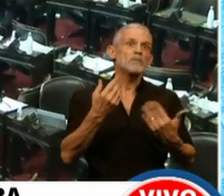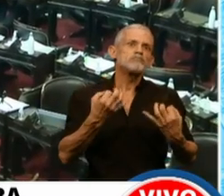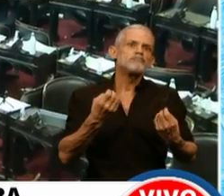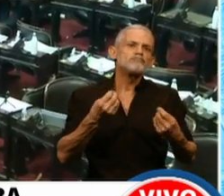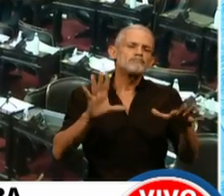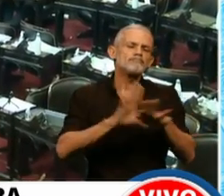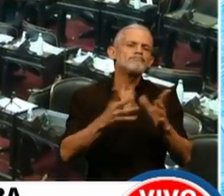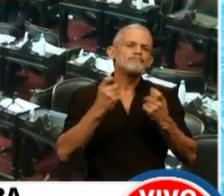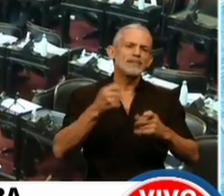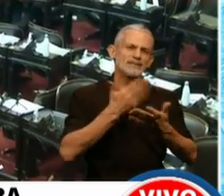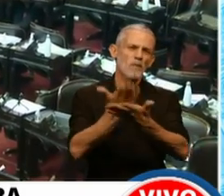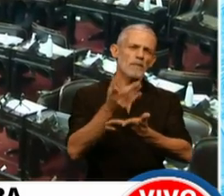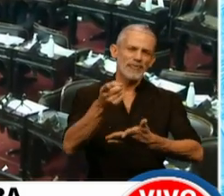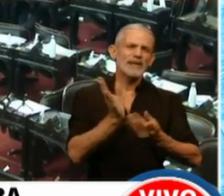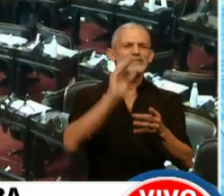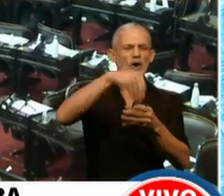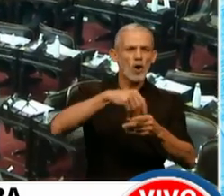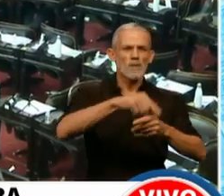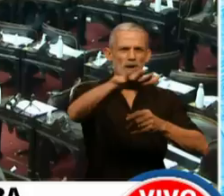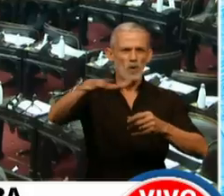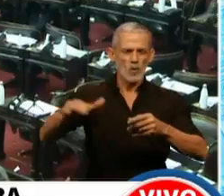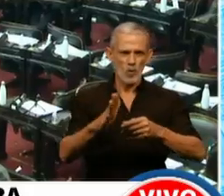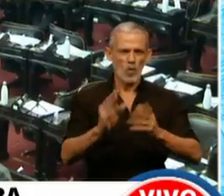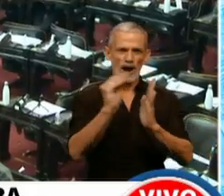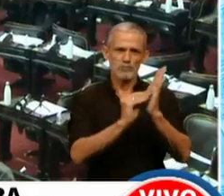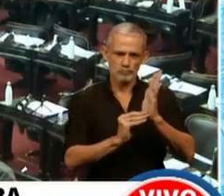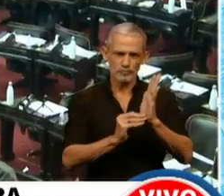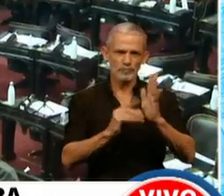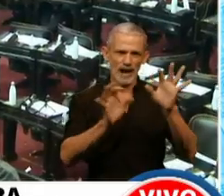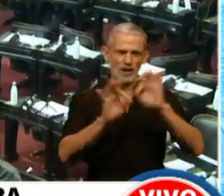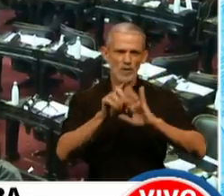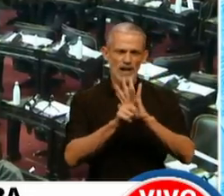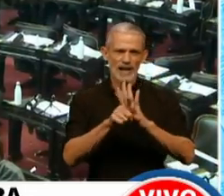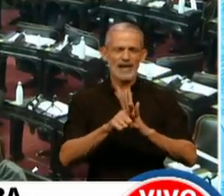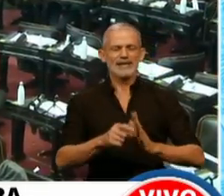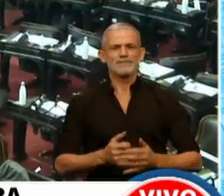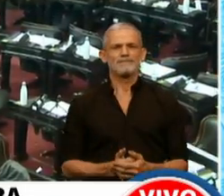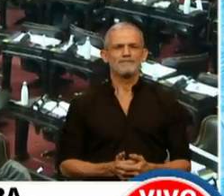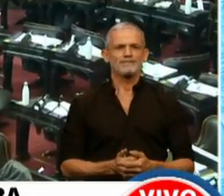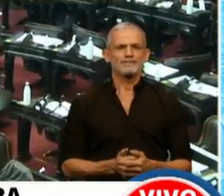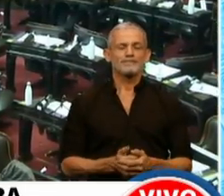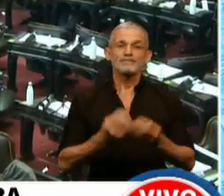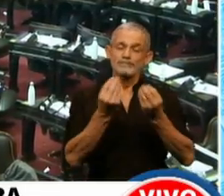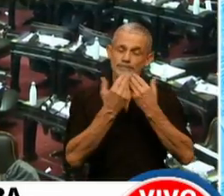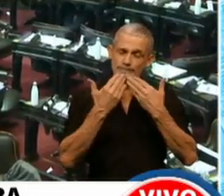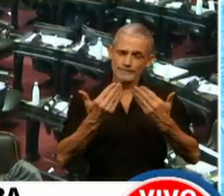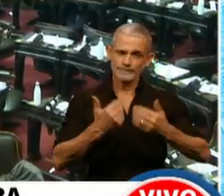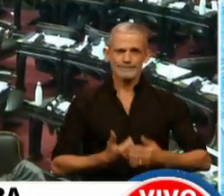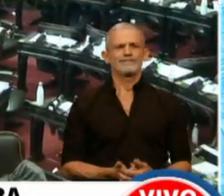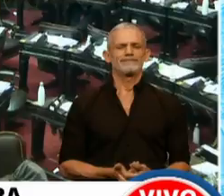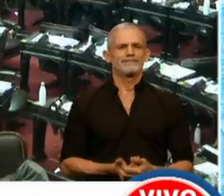necesario plantear y solicitar la incorporación de los mencionados departamentos en el presidente muchísimas